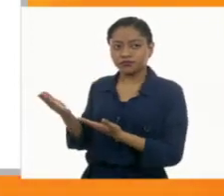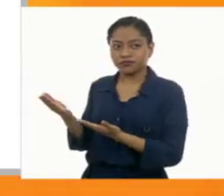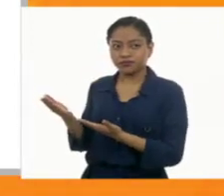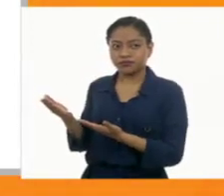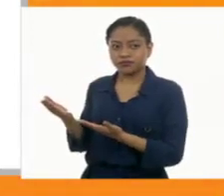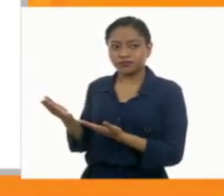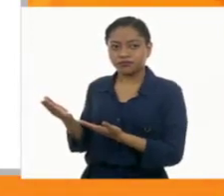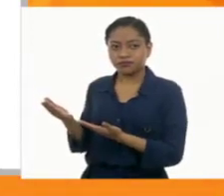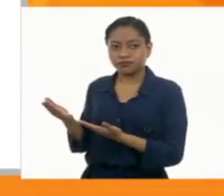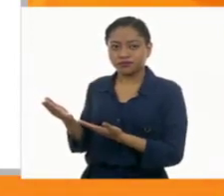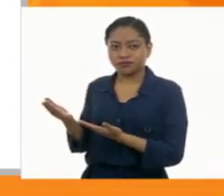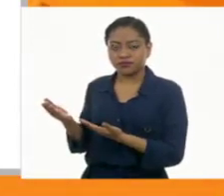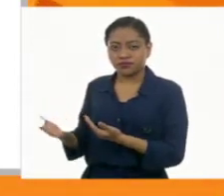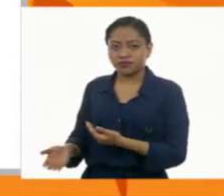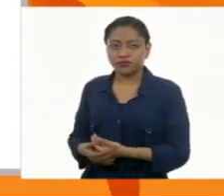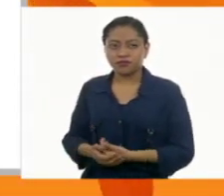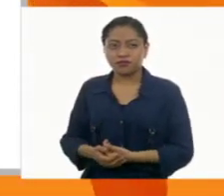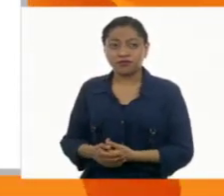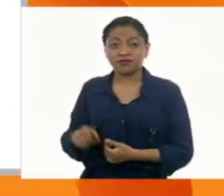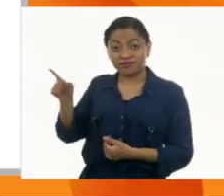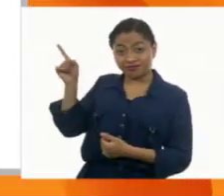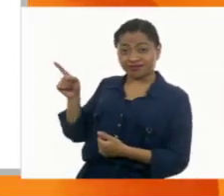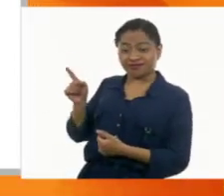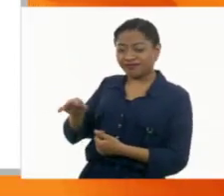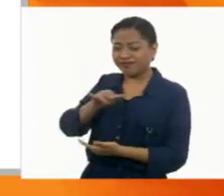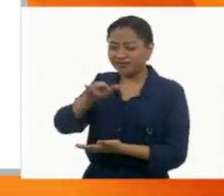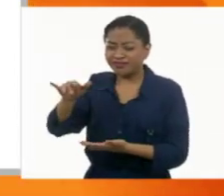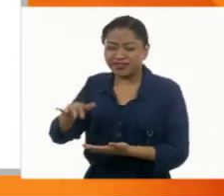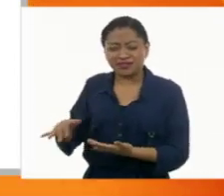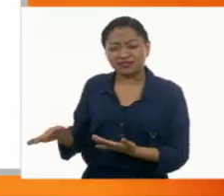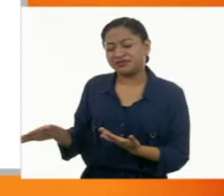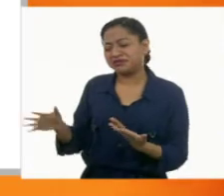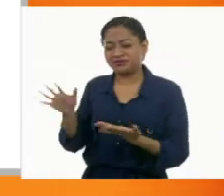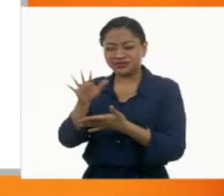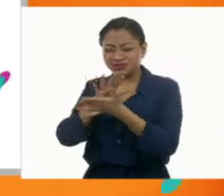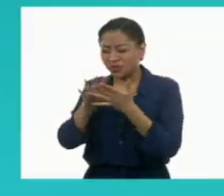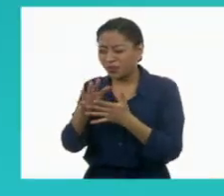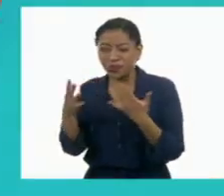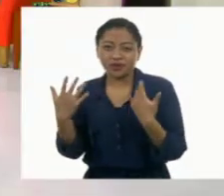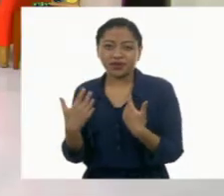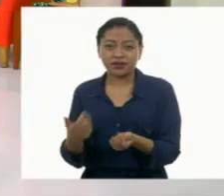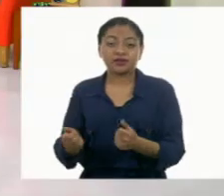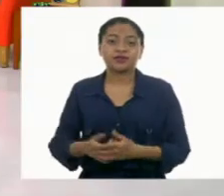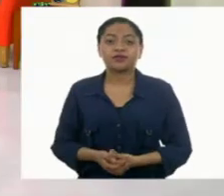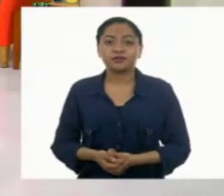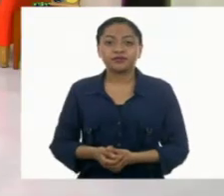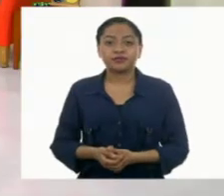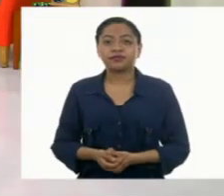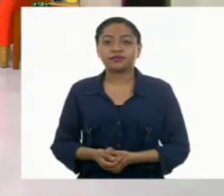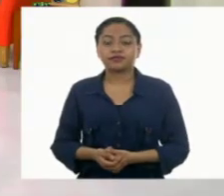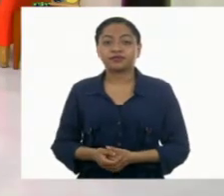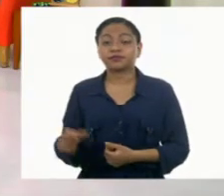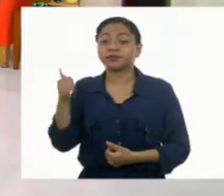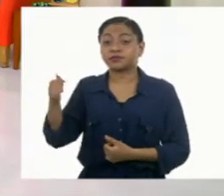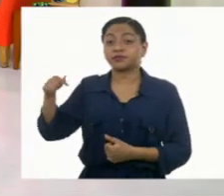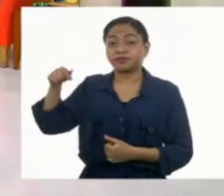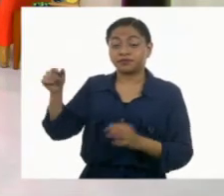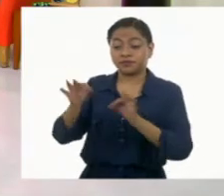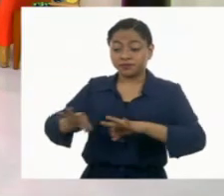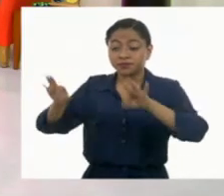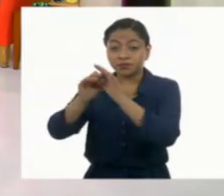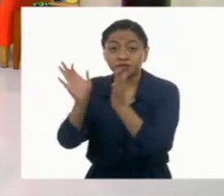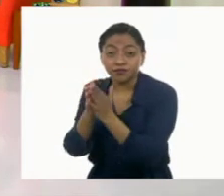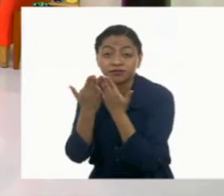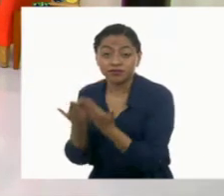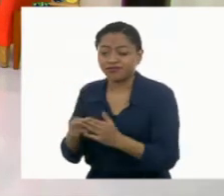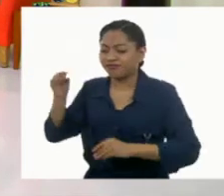es muy difícil. Es más imposible leer este tipo de letras, ¿no? Claro. Y por otro lado, parte importante de aquí, de todo lo